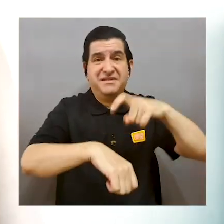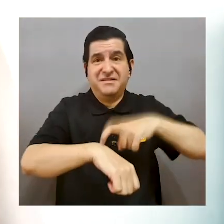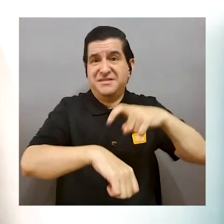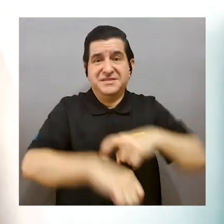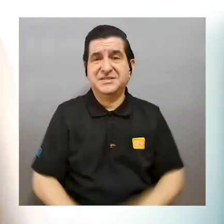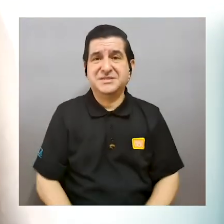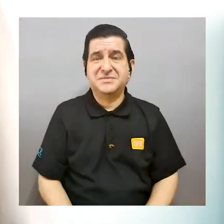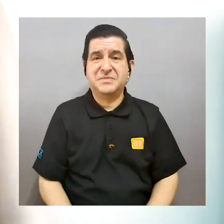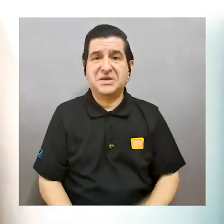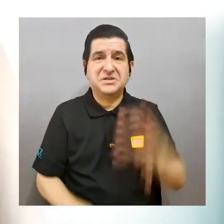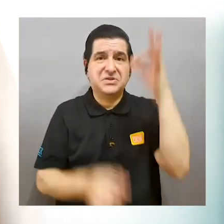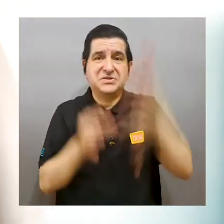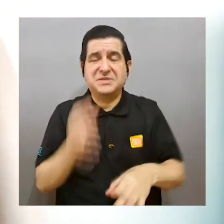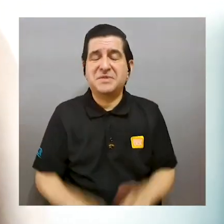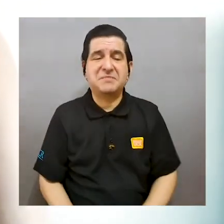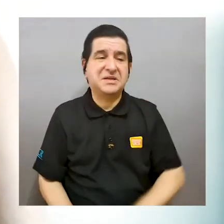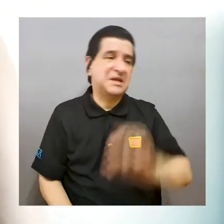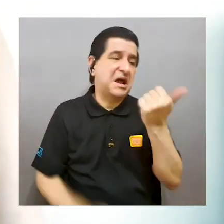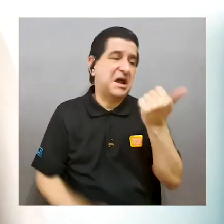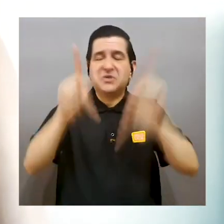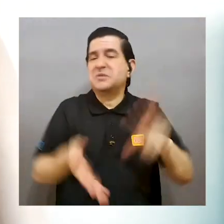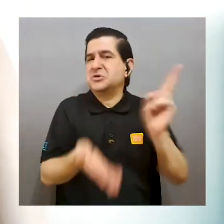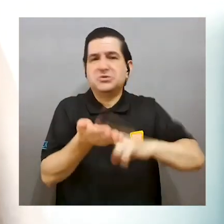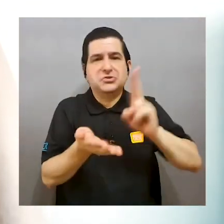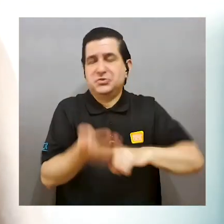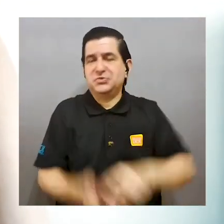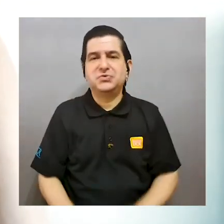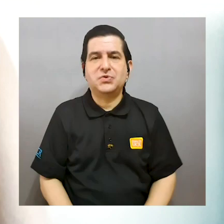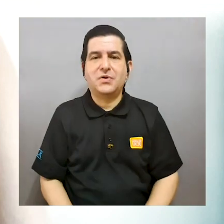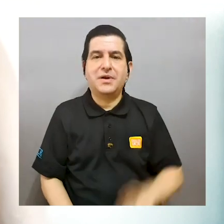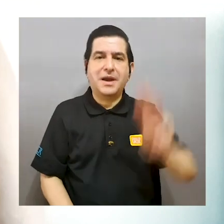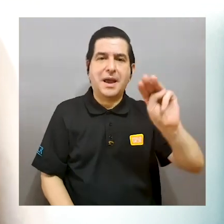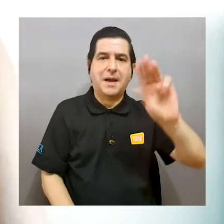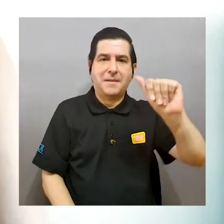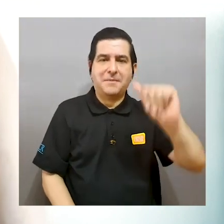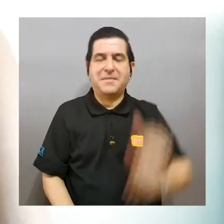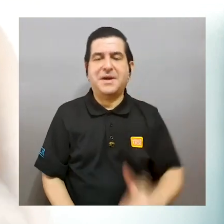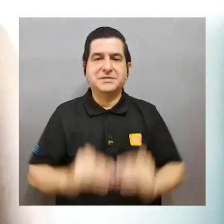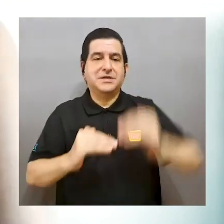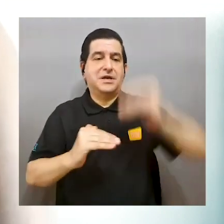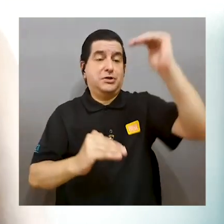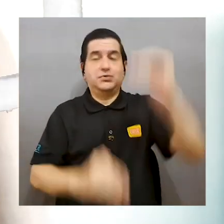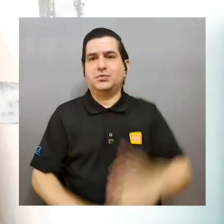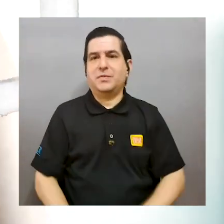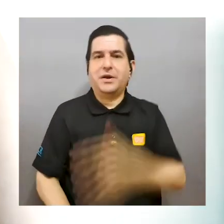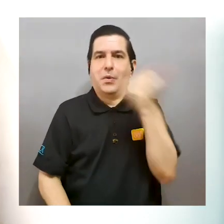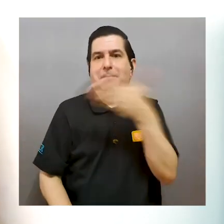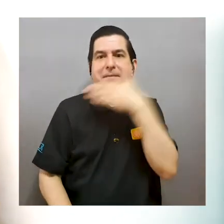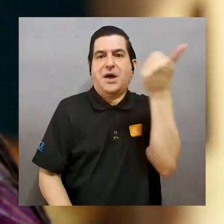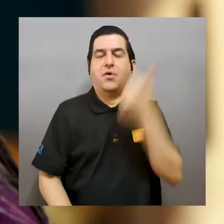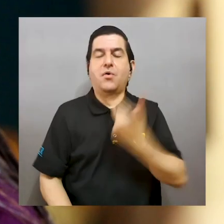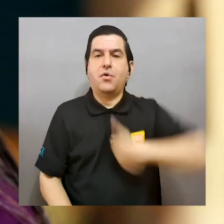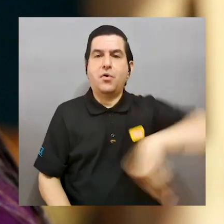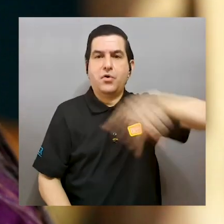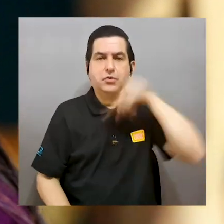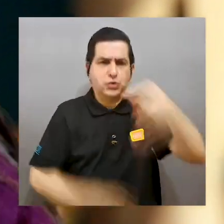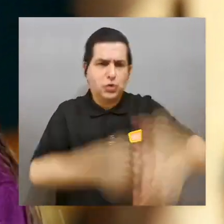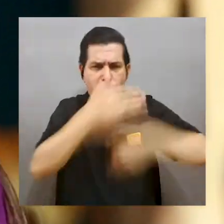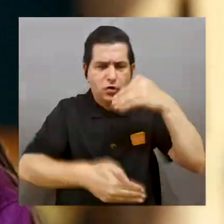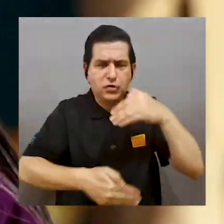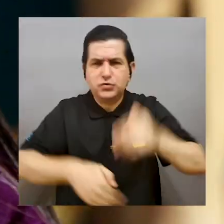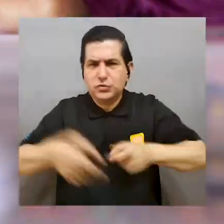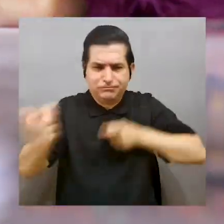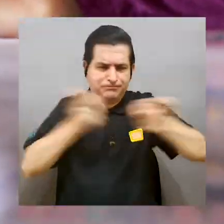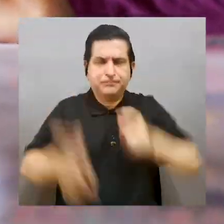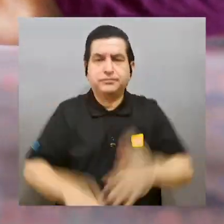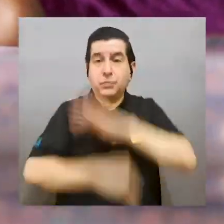entonces simplemente no va a estar contratado porque el requisito dice que maestría en un grado académico superior es mejor aún. Nosotros estamos en ese